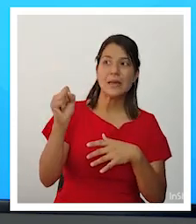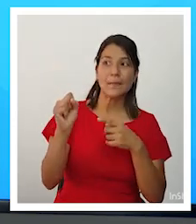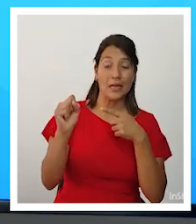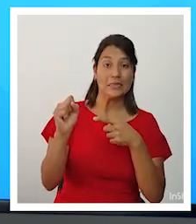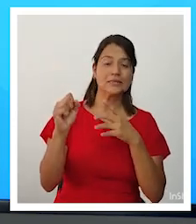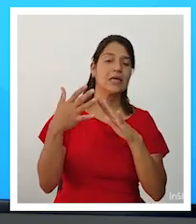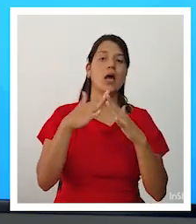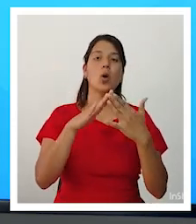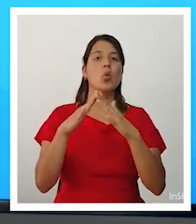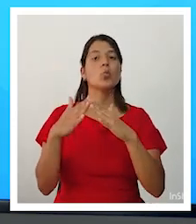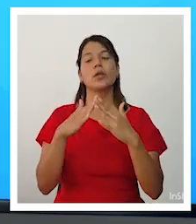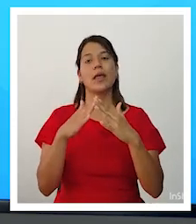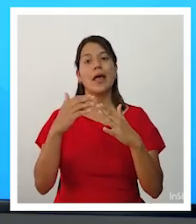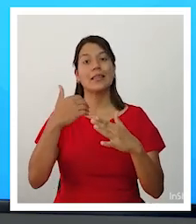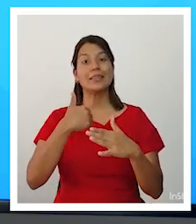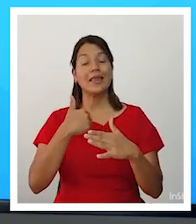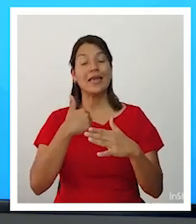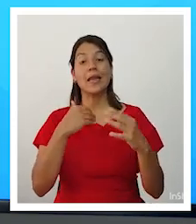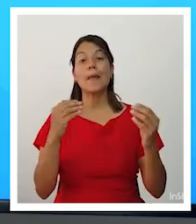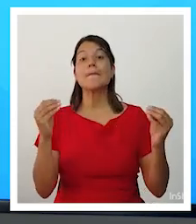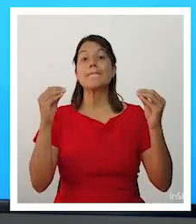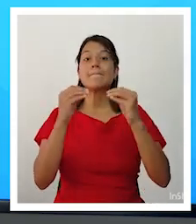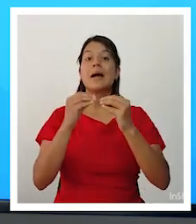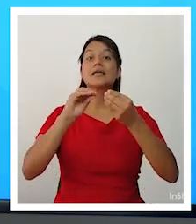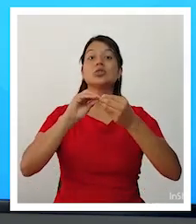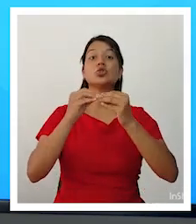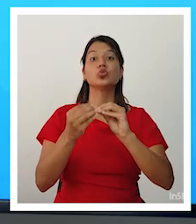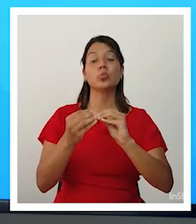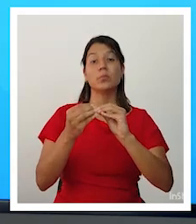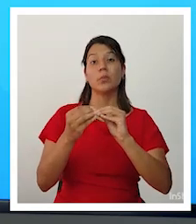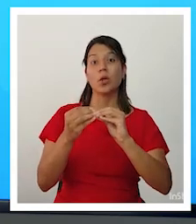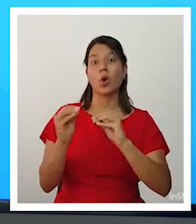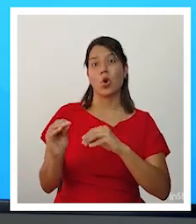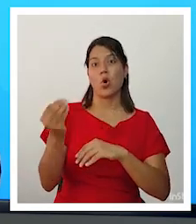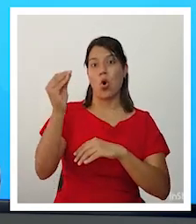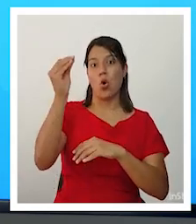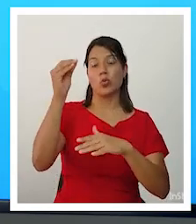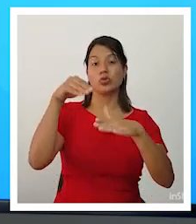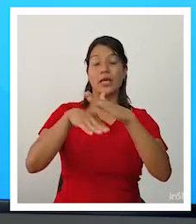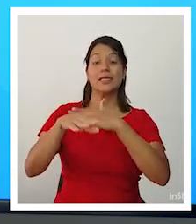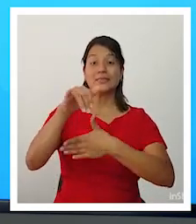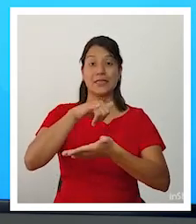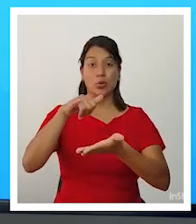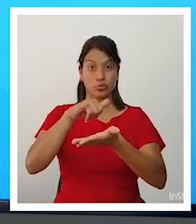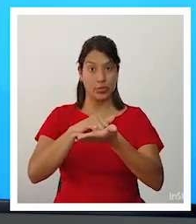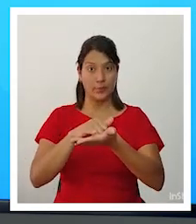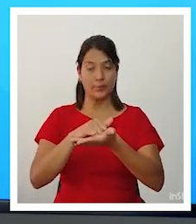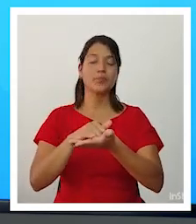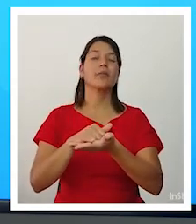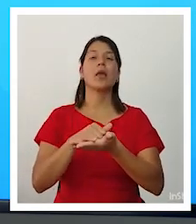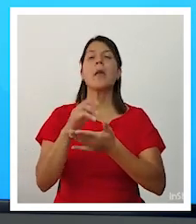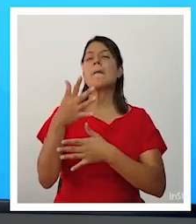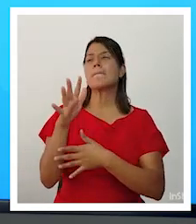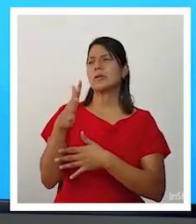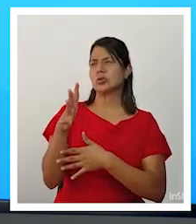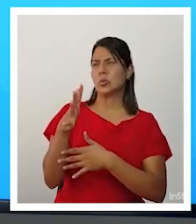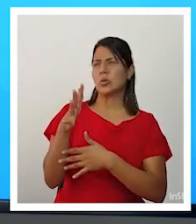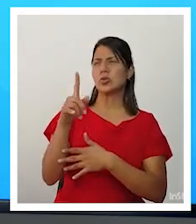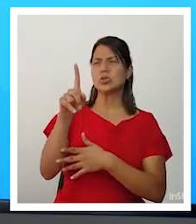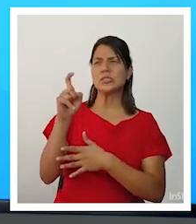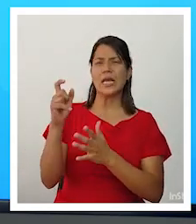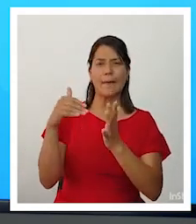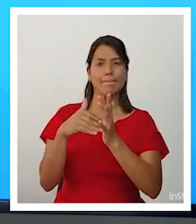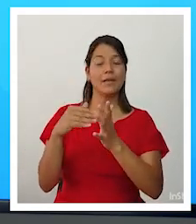comunidad, es la que tiene mayor cantidad de jóvenes en San José. Cerca de más de